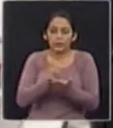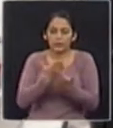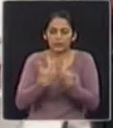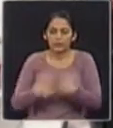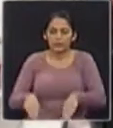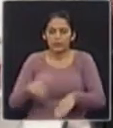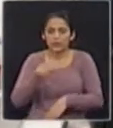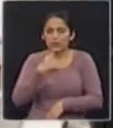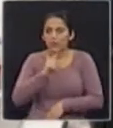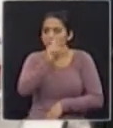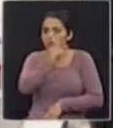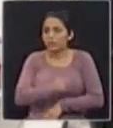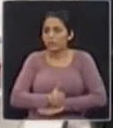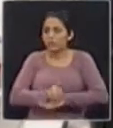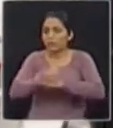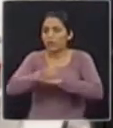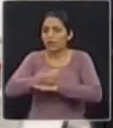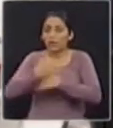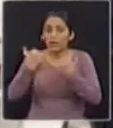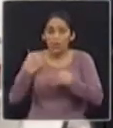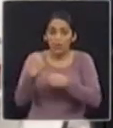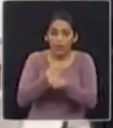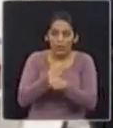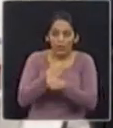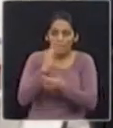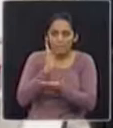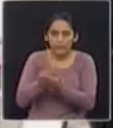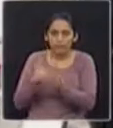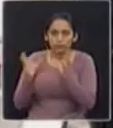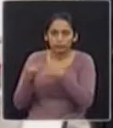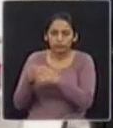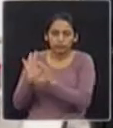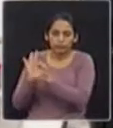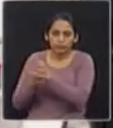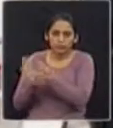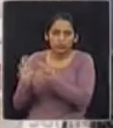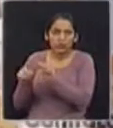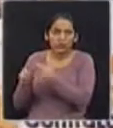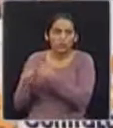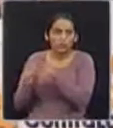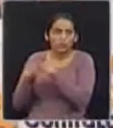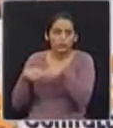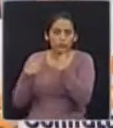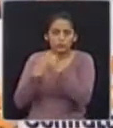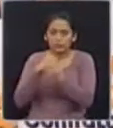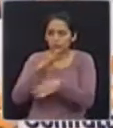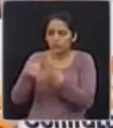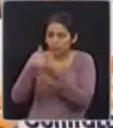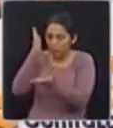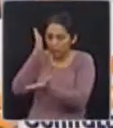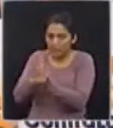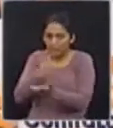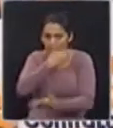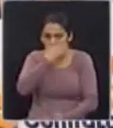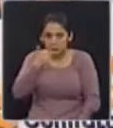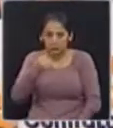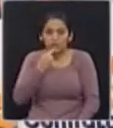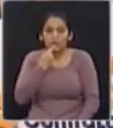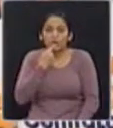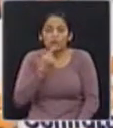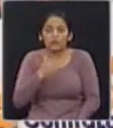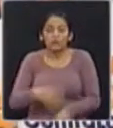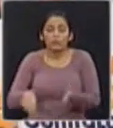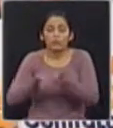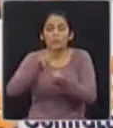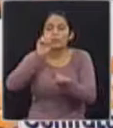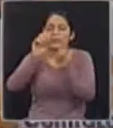inmediata de quienes conforman el Consejo de Participación Ciudadana y Control Social. Pero no es todo. Consideran que el referéndum debe